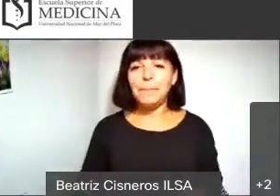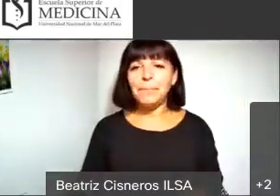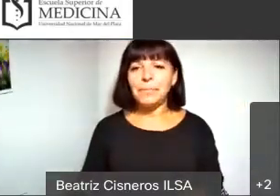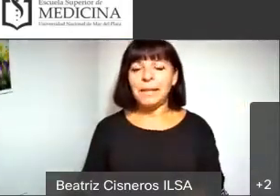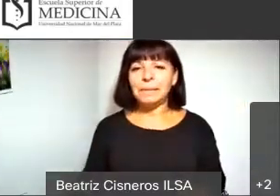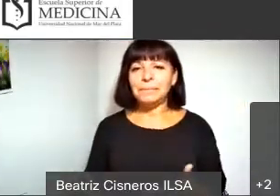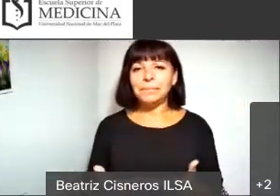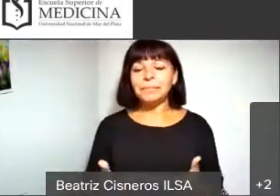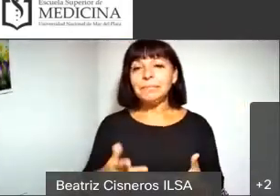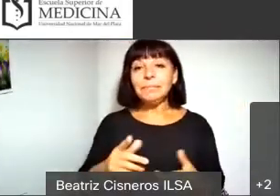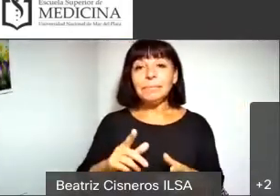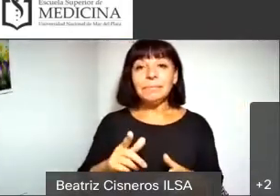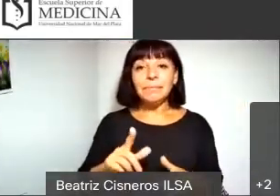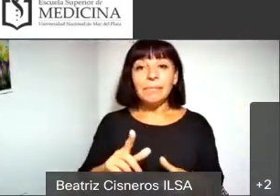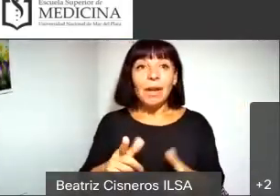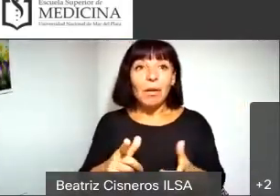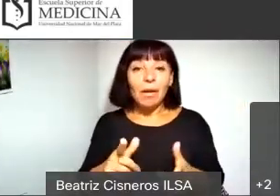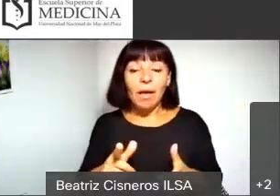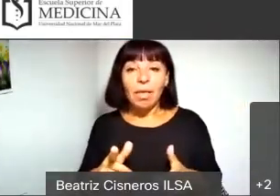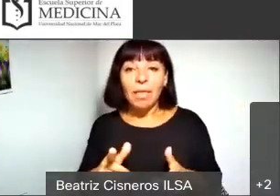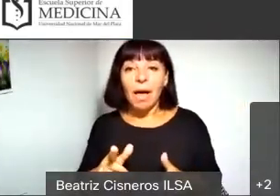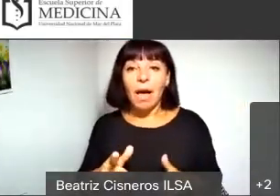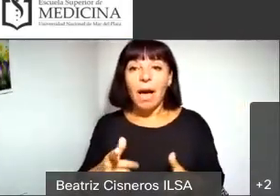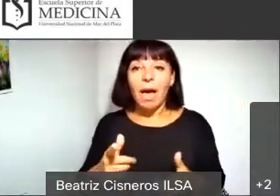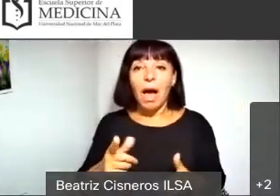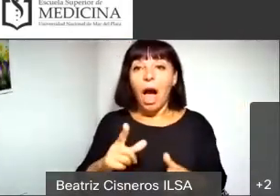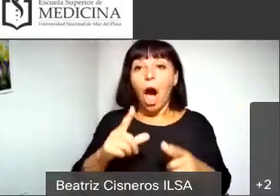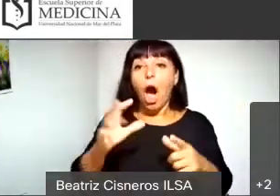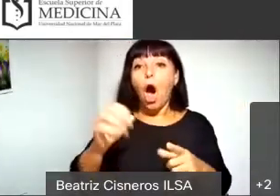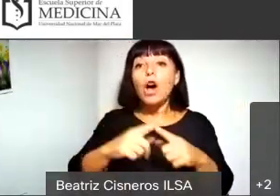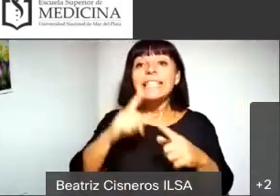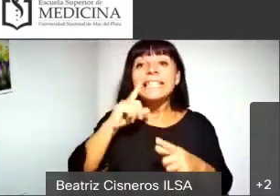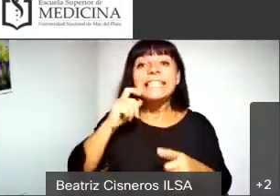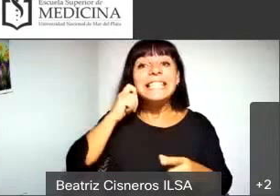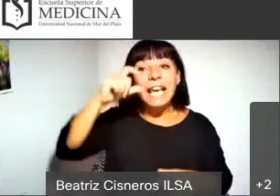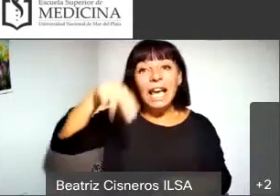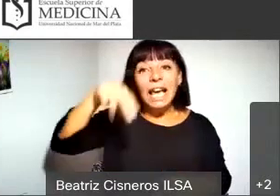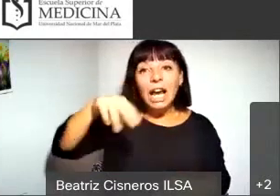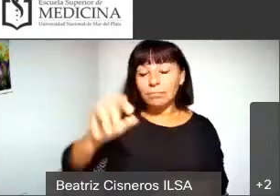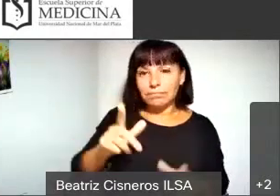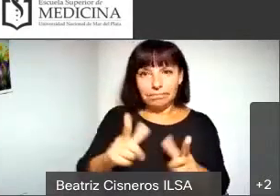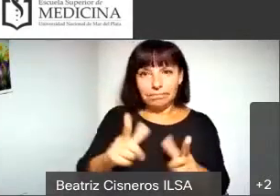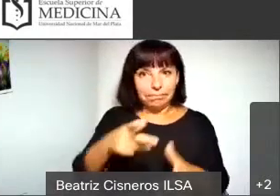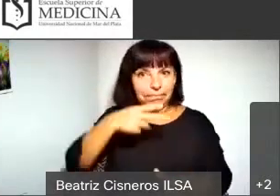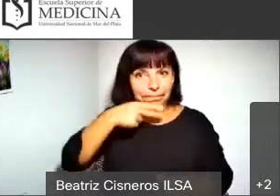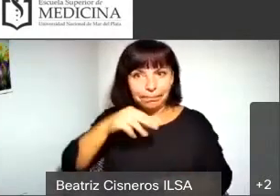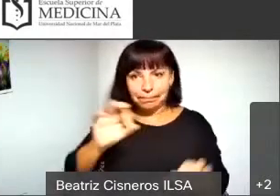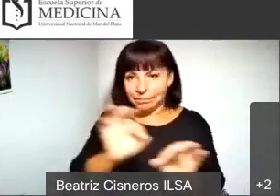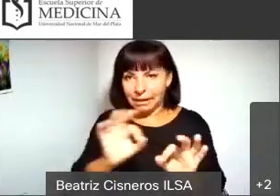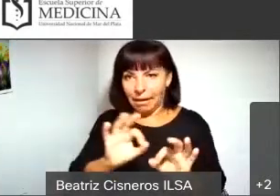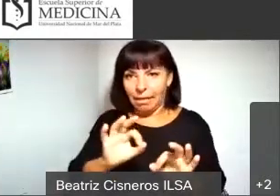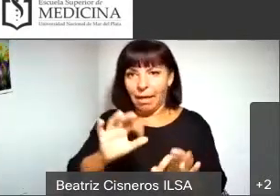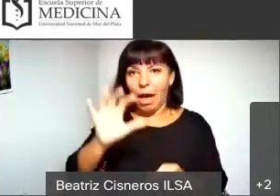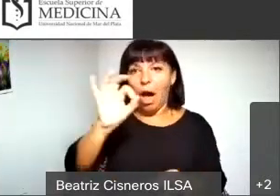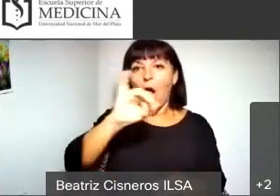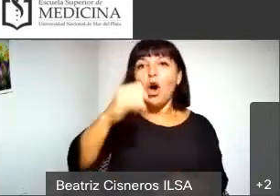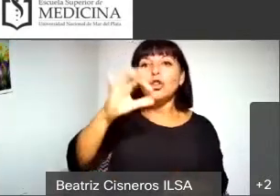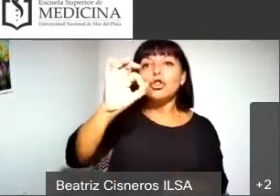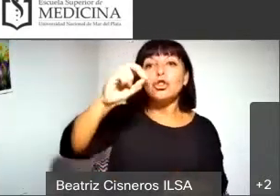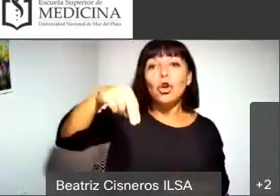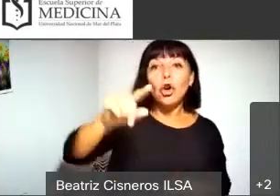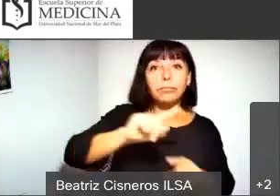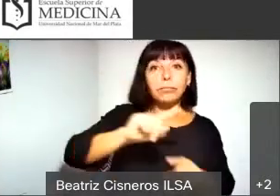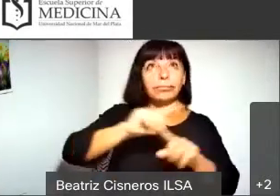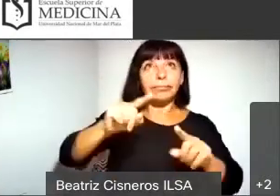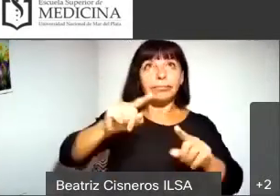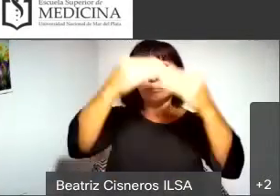anóxico, con poco y nada disponibilidad de oxígeno libre, sin una capa de ozono que permitiera